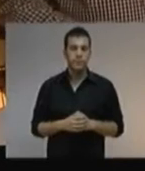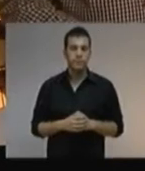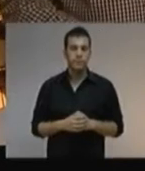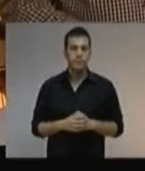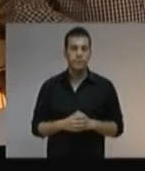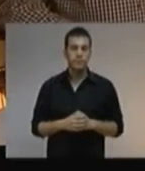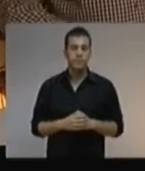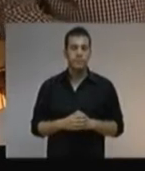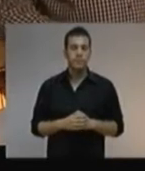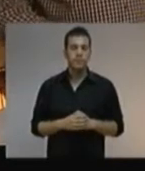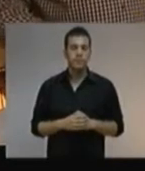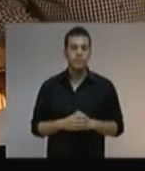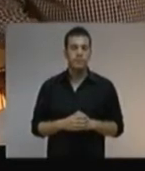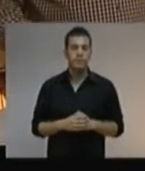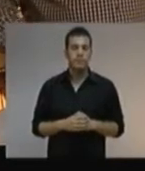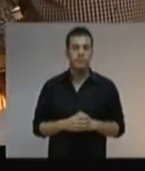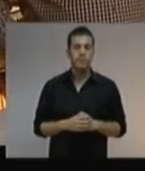Vamos a ver.